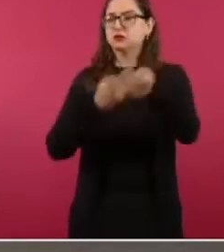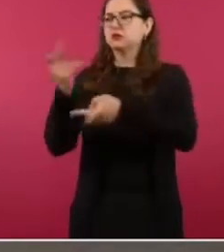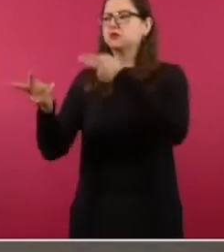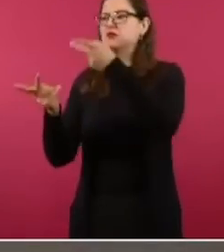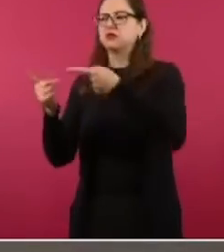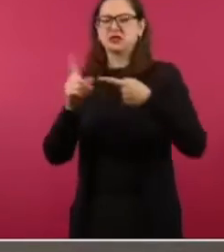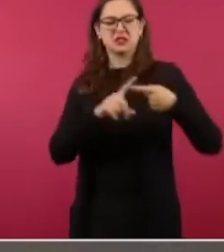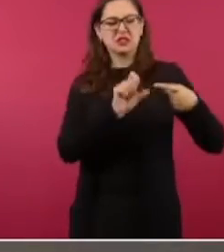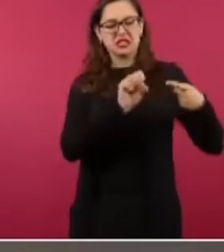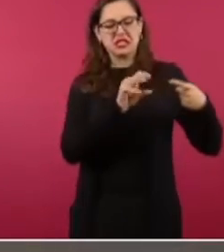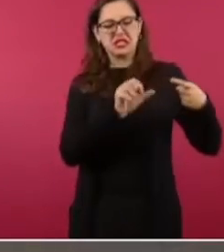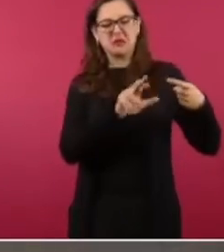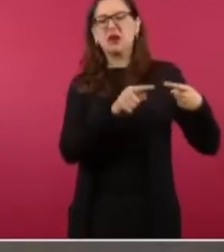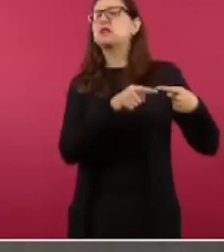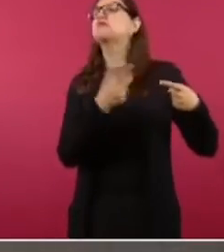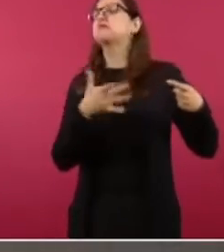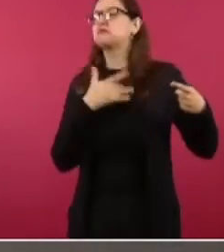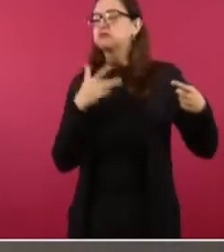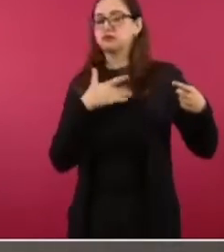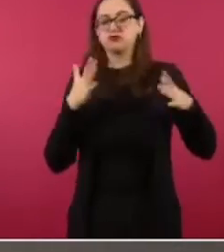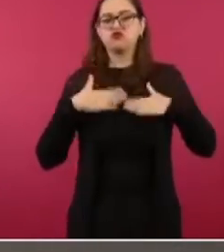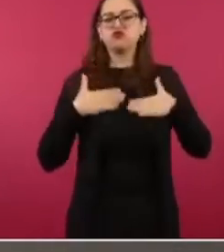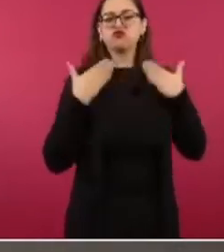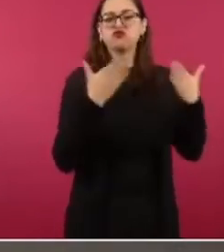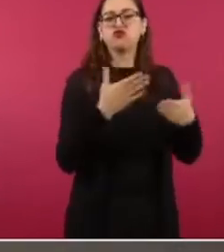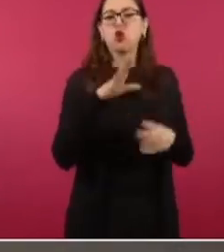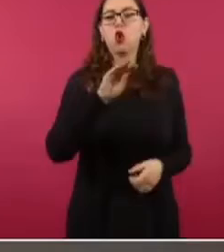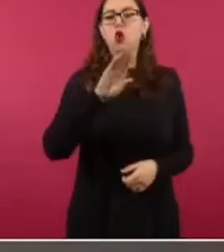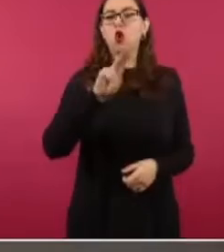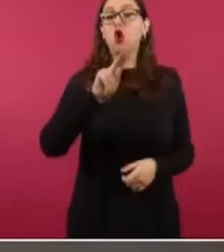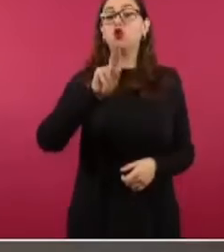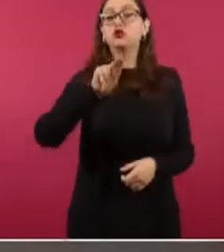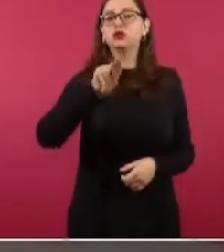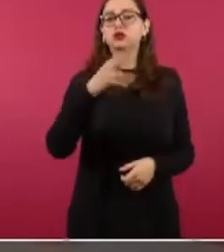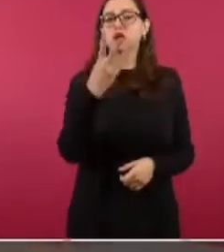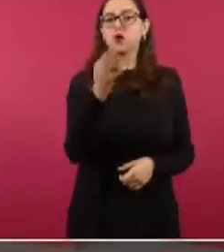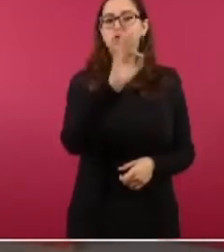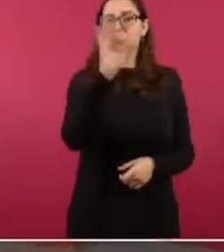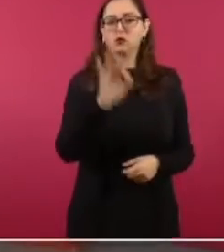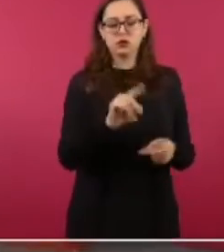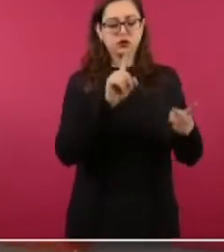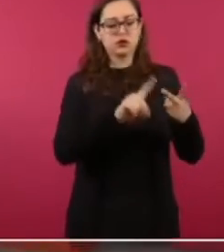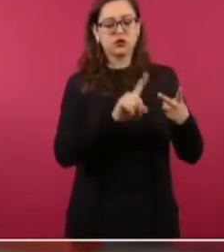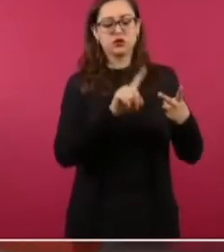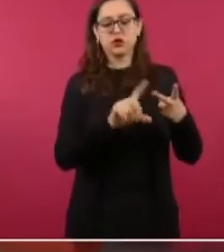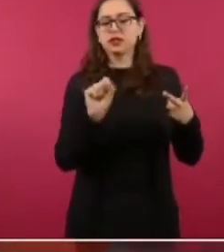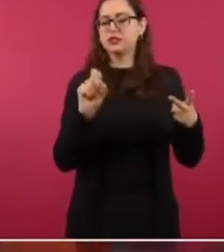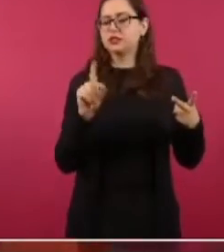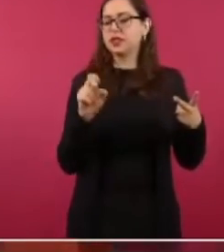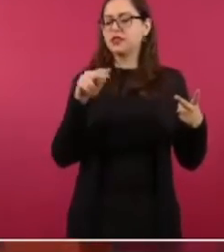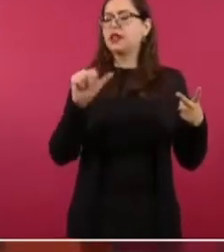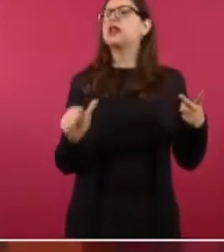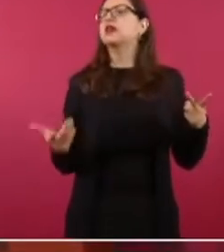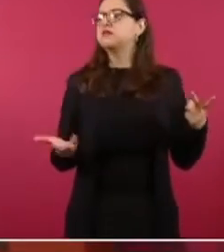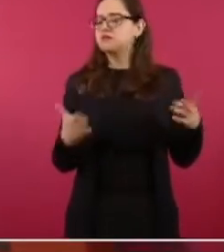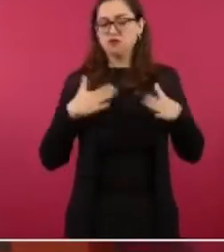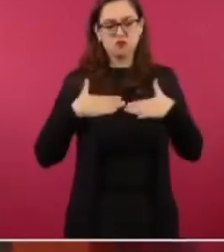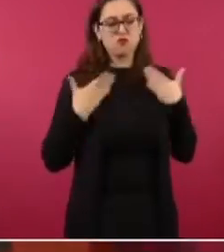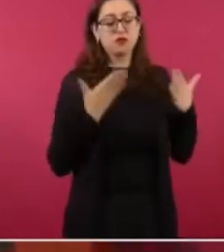el Ejército de 82% y la Guardia Nacional ya de más de 70%.